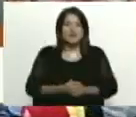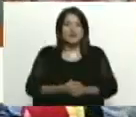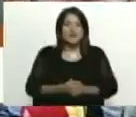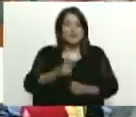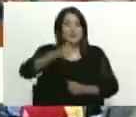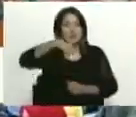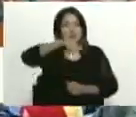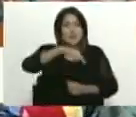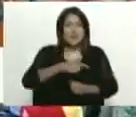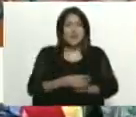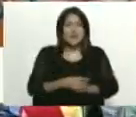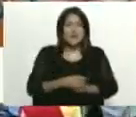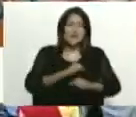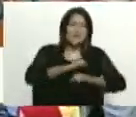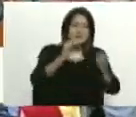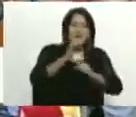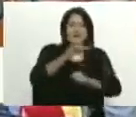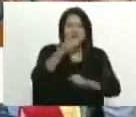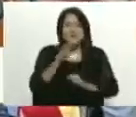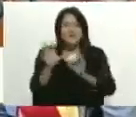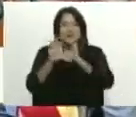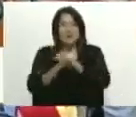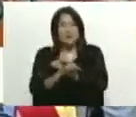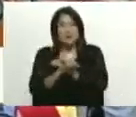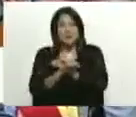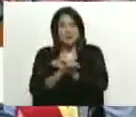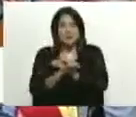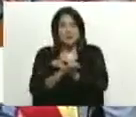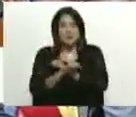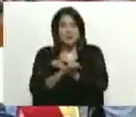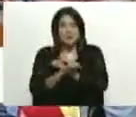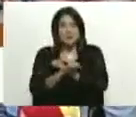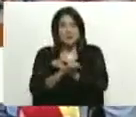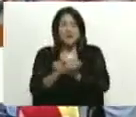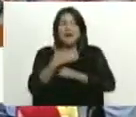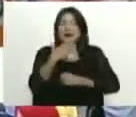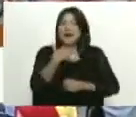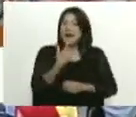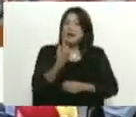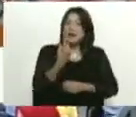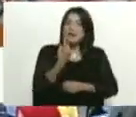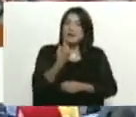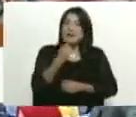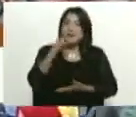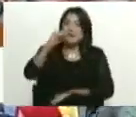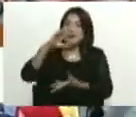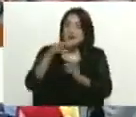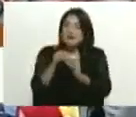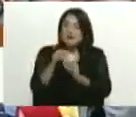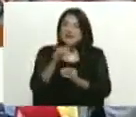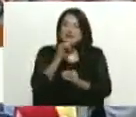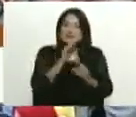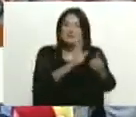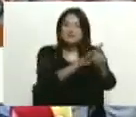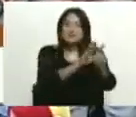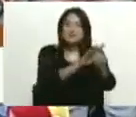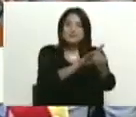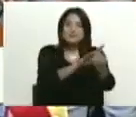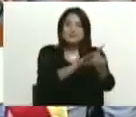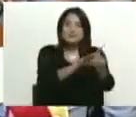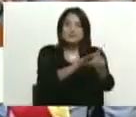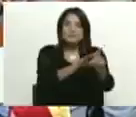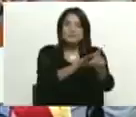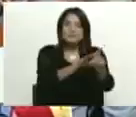fajados mañana, tarde y noche. Porque cuando falta el CLA, ¿a quién buscan? A la manzanera, además llama